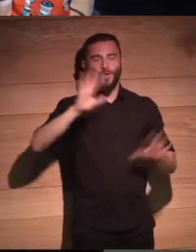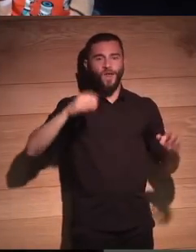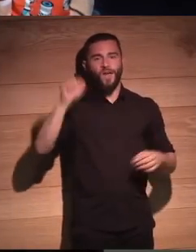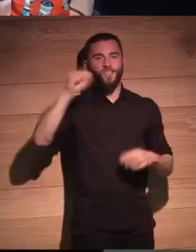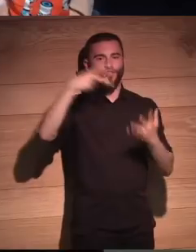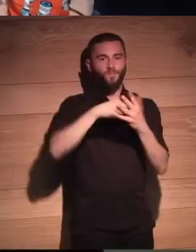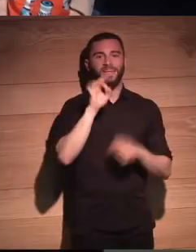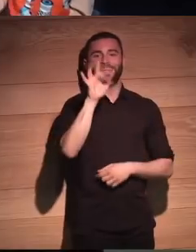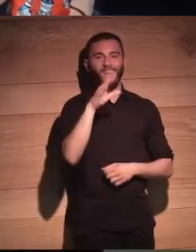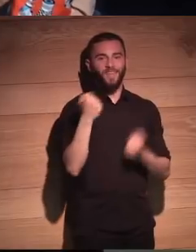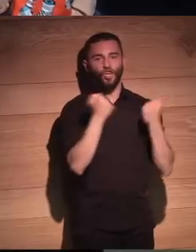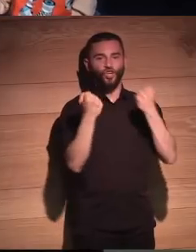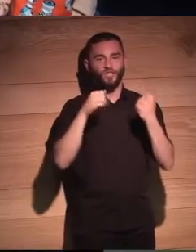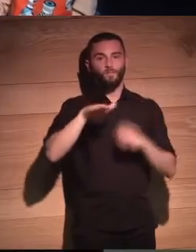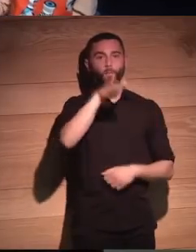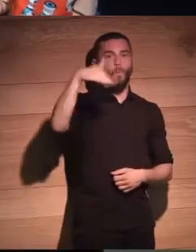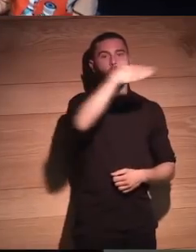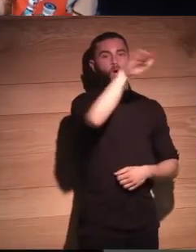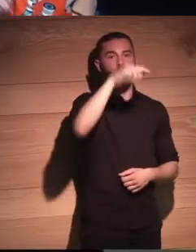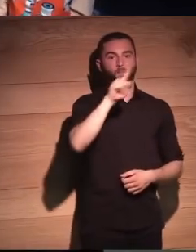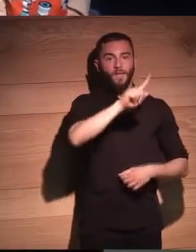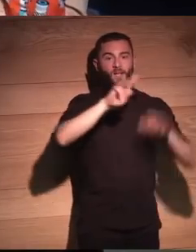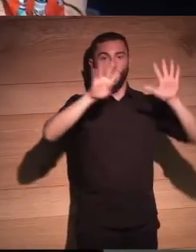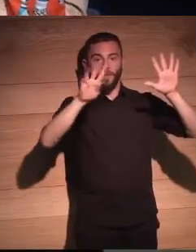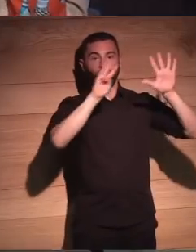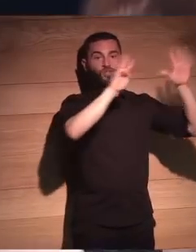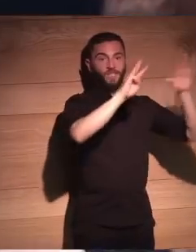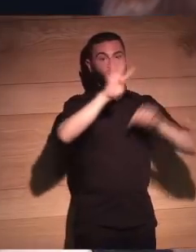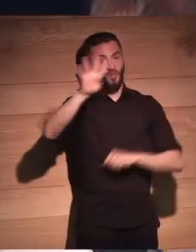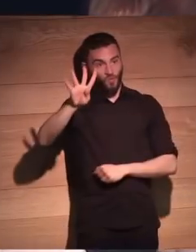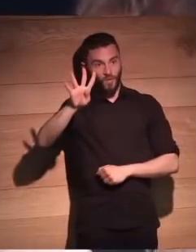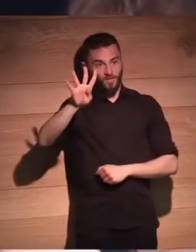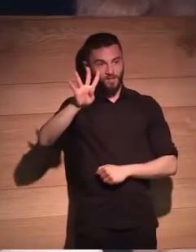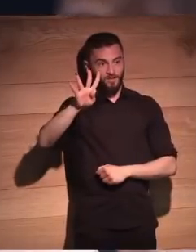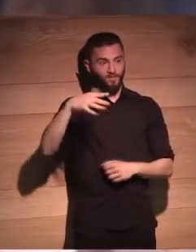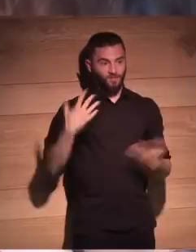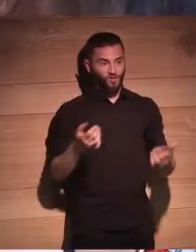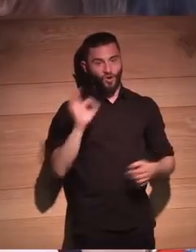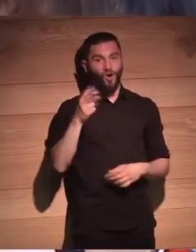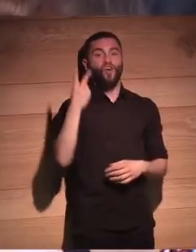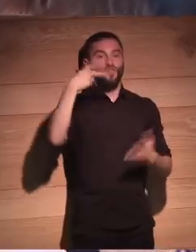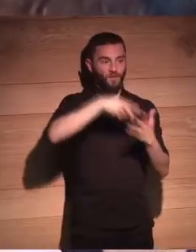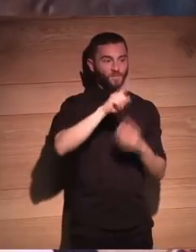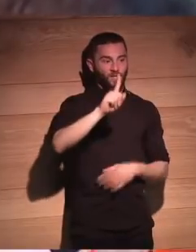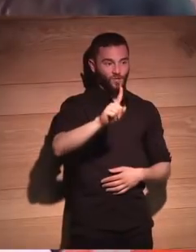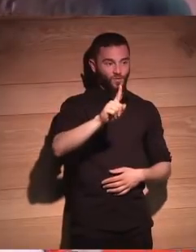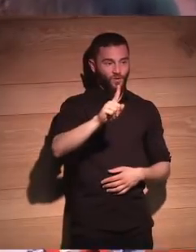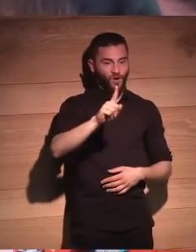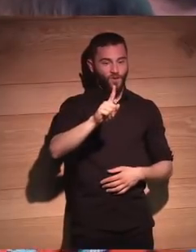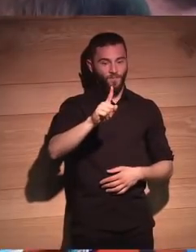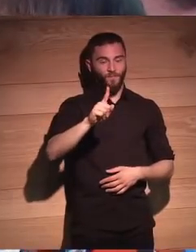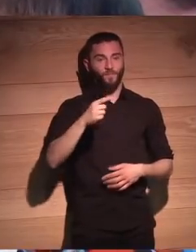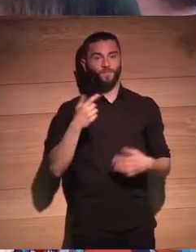luego resulta que... Bueno, si nos vamos a 1984, imagínate. Claro, claro, Y o sea, después- O 2001, no Odisea sabe- del no, espacio. 2001. Sí, no Odisea, sabemos claro. muy bien